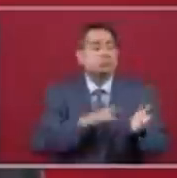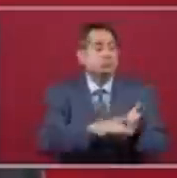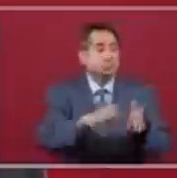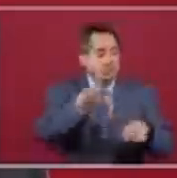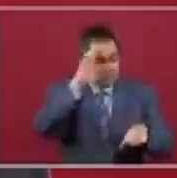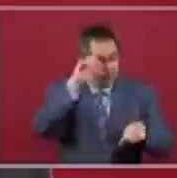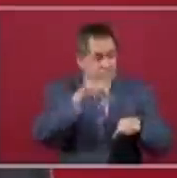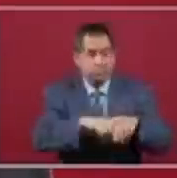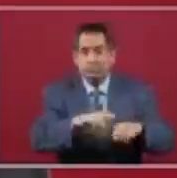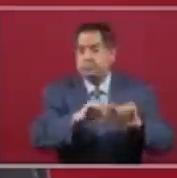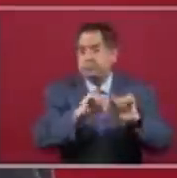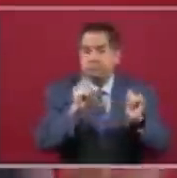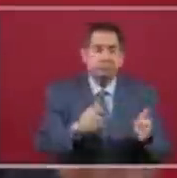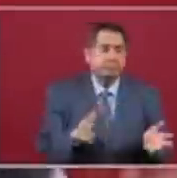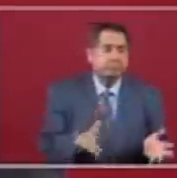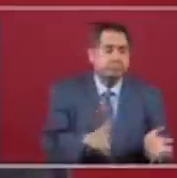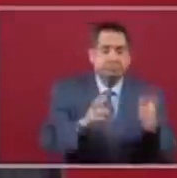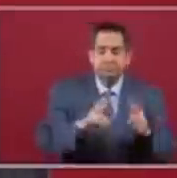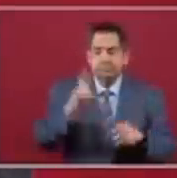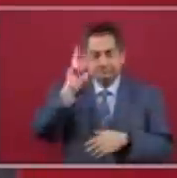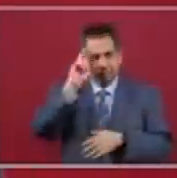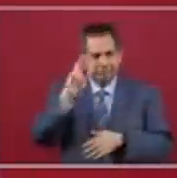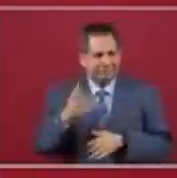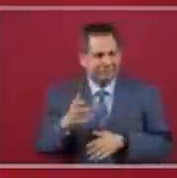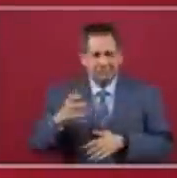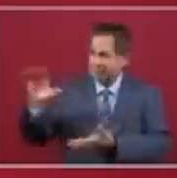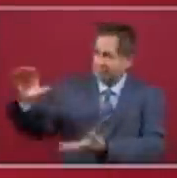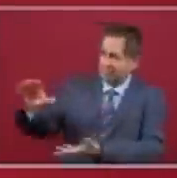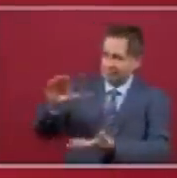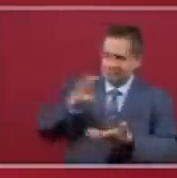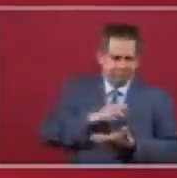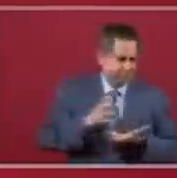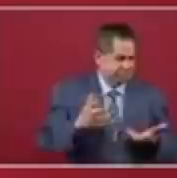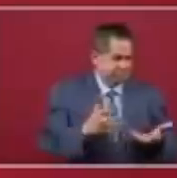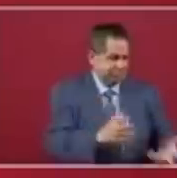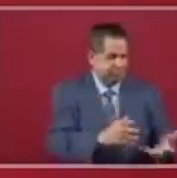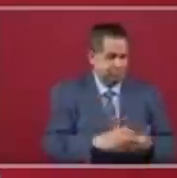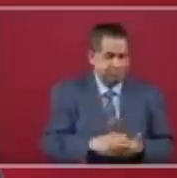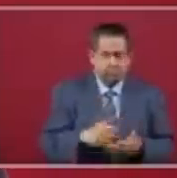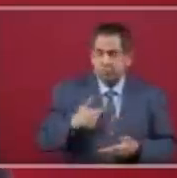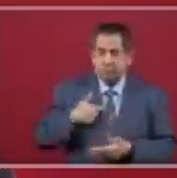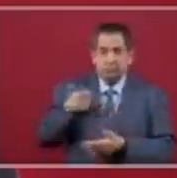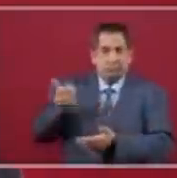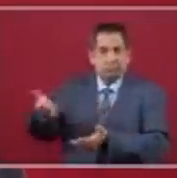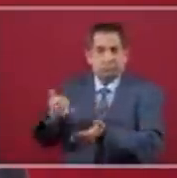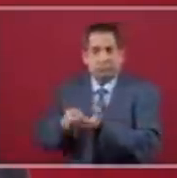cultura, presumir con sombrero ajeno una empresa que no paga impuesto,